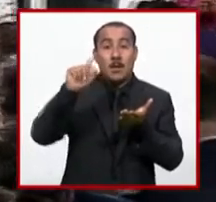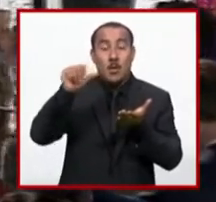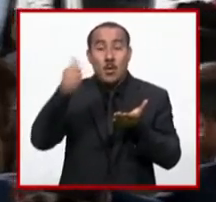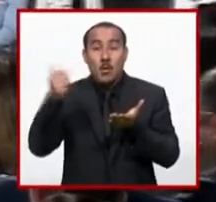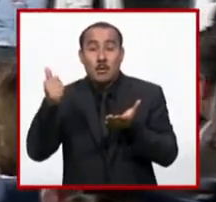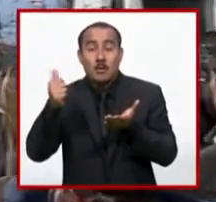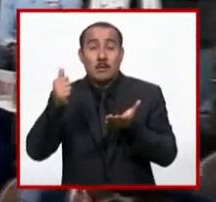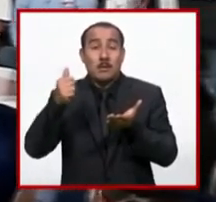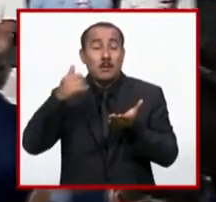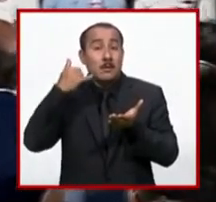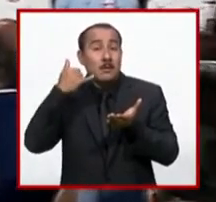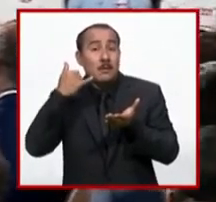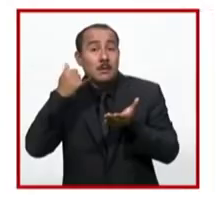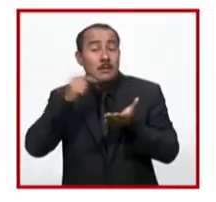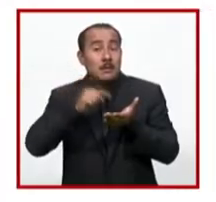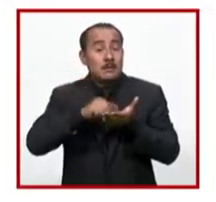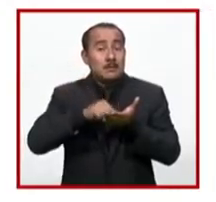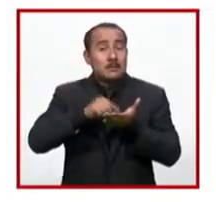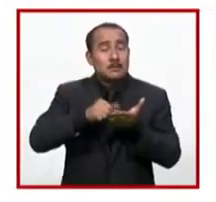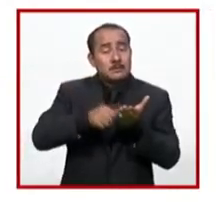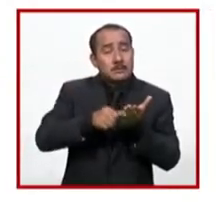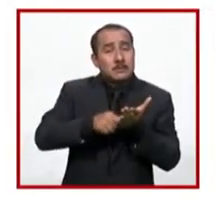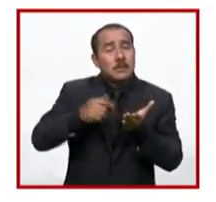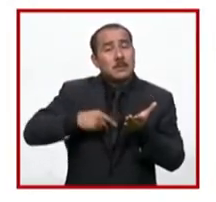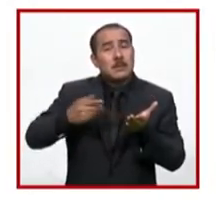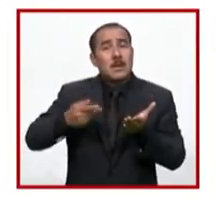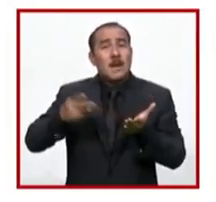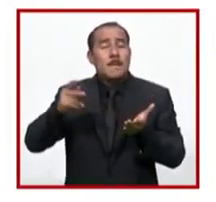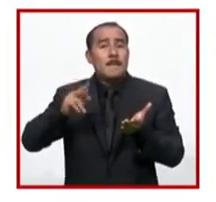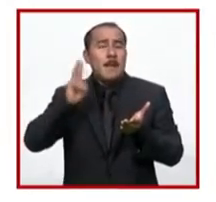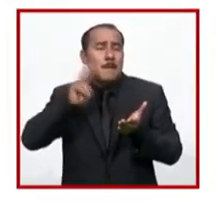911, ¿cuál es su emergencia? Sí, 911, estamos aquí haciendo una prueba.